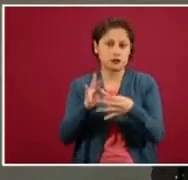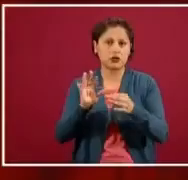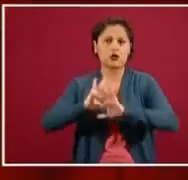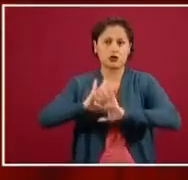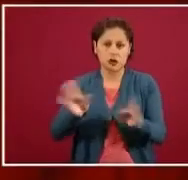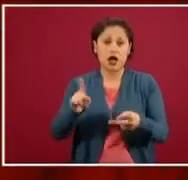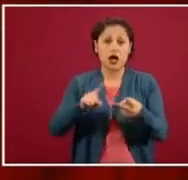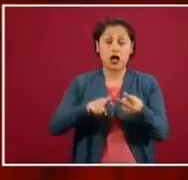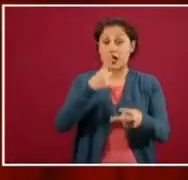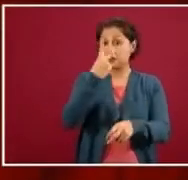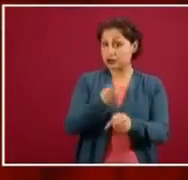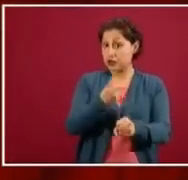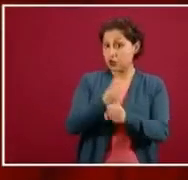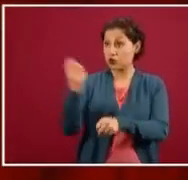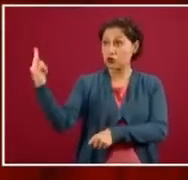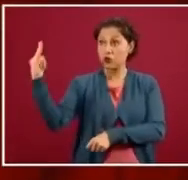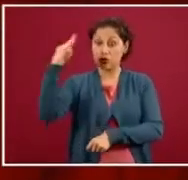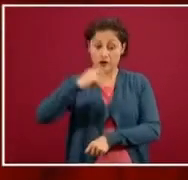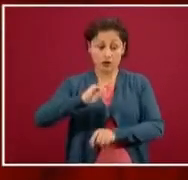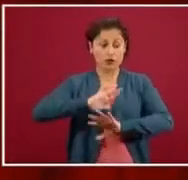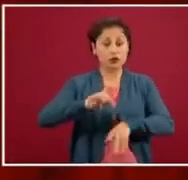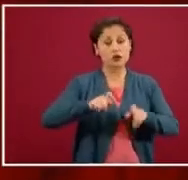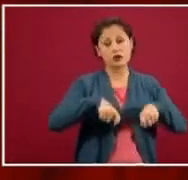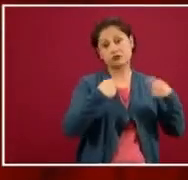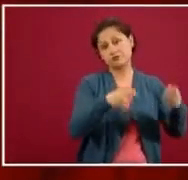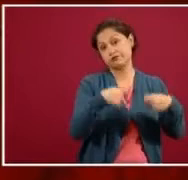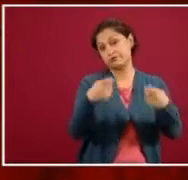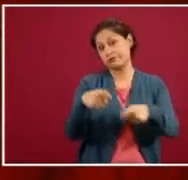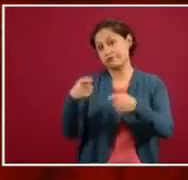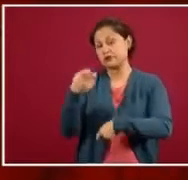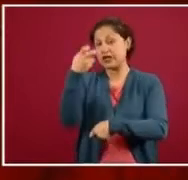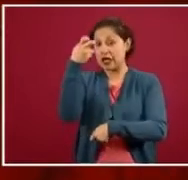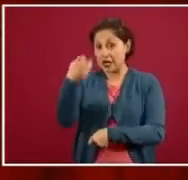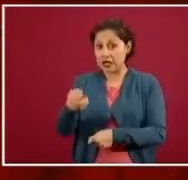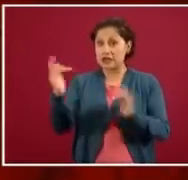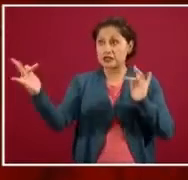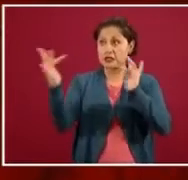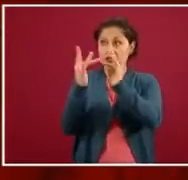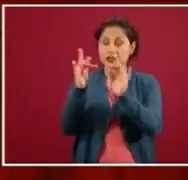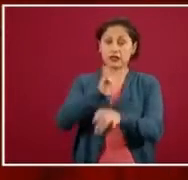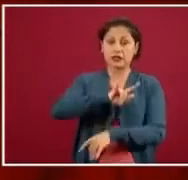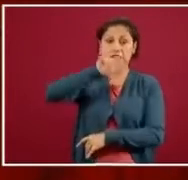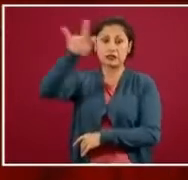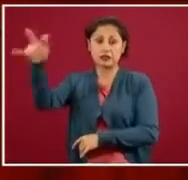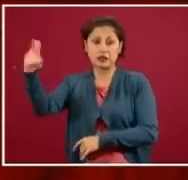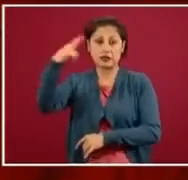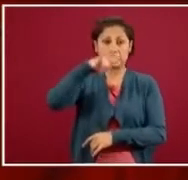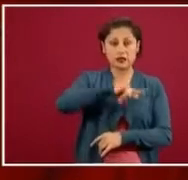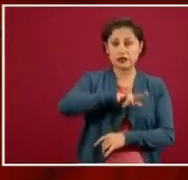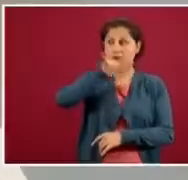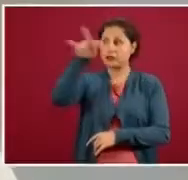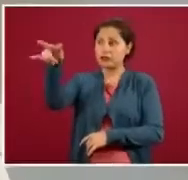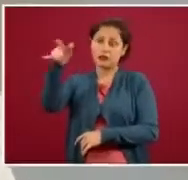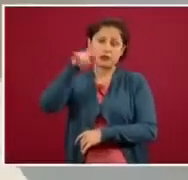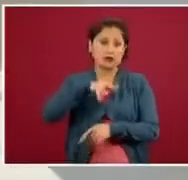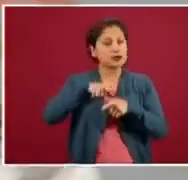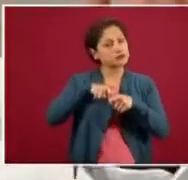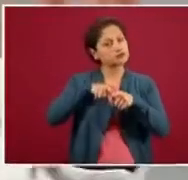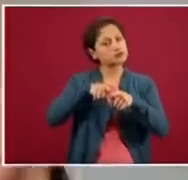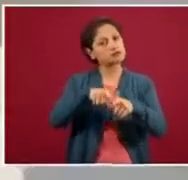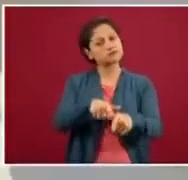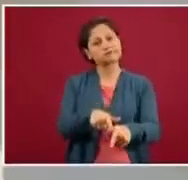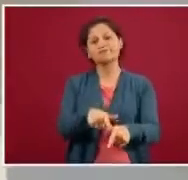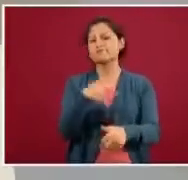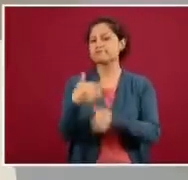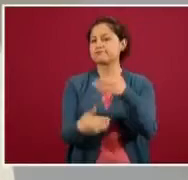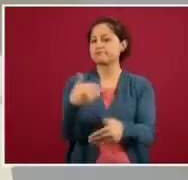anunciando. Esto es lo que le llamamos el puente aéreo. Una vez que se estableció el primer vuelo, no paran, vienen y vienen. Conforme llegan, se